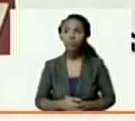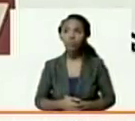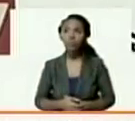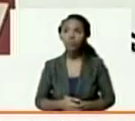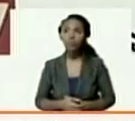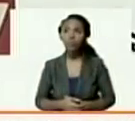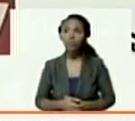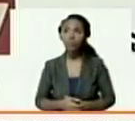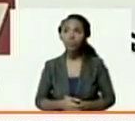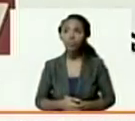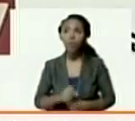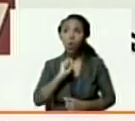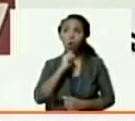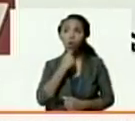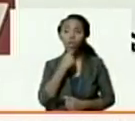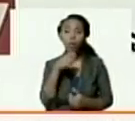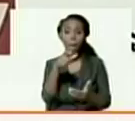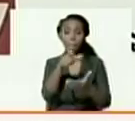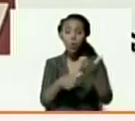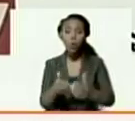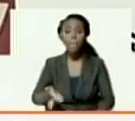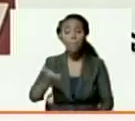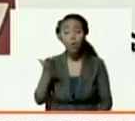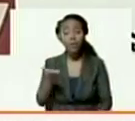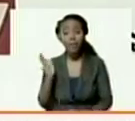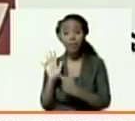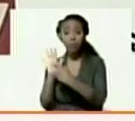código QR que está acá,